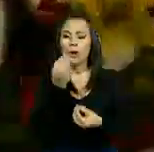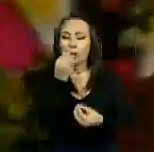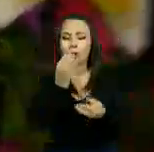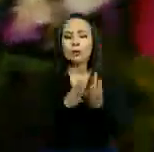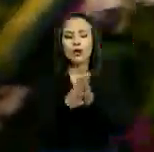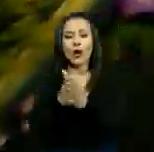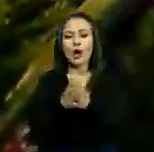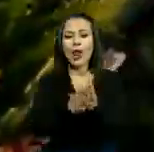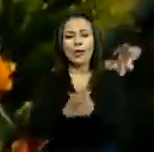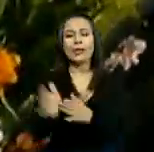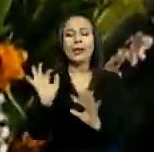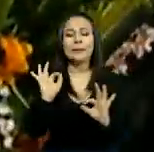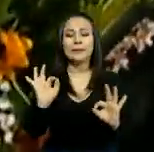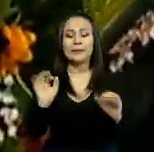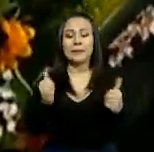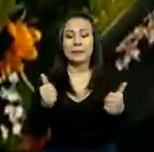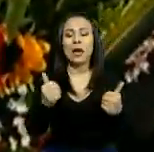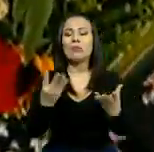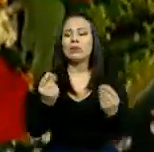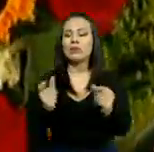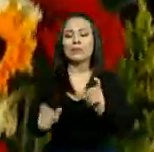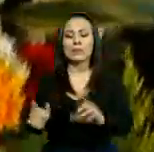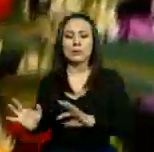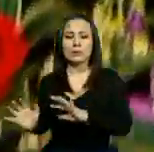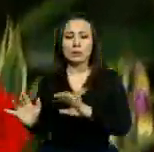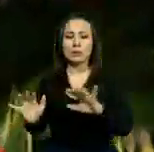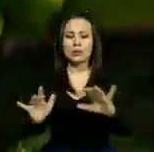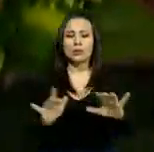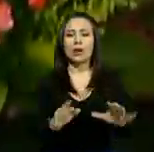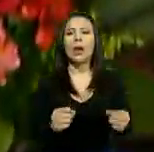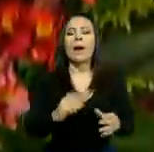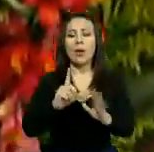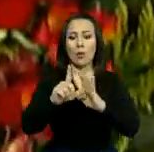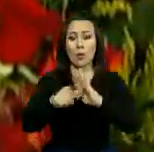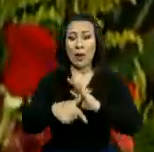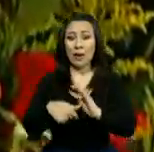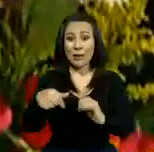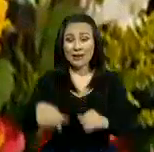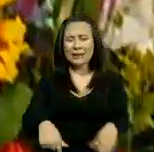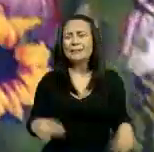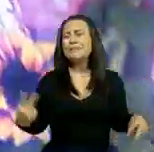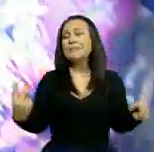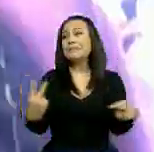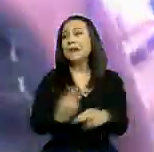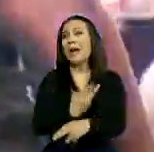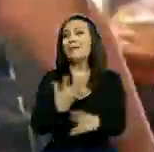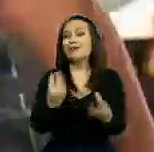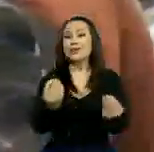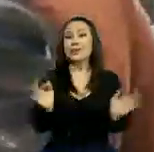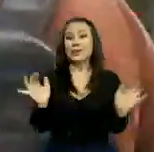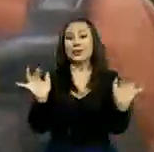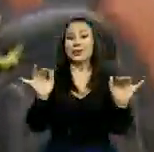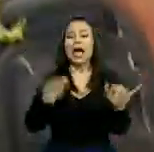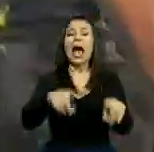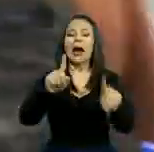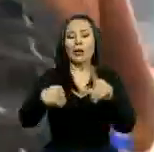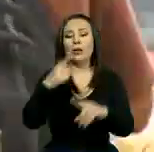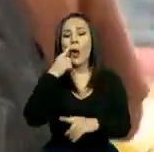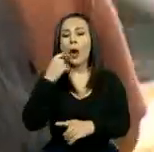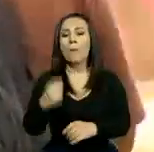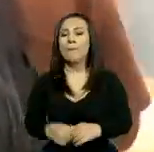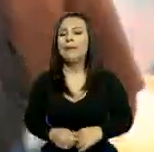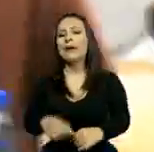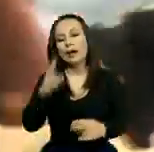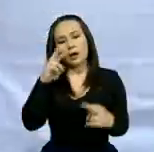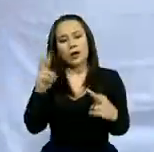bien. Gracias a Dios, sí, la gente sí se está acercando. Pero más tarde esto ha de ser peor y mañana peor. Algunos caballeros demostraron